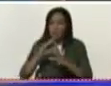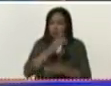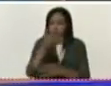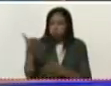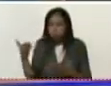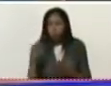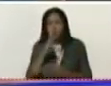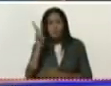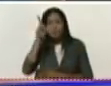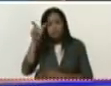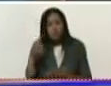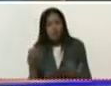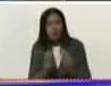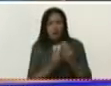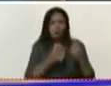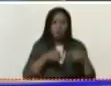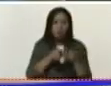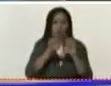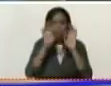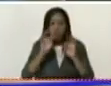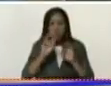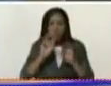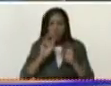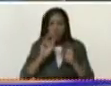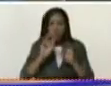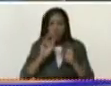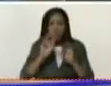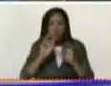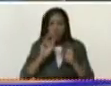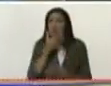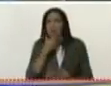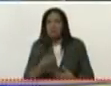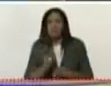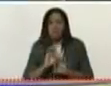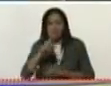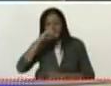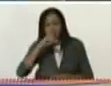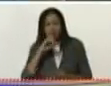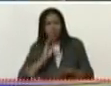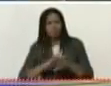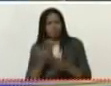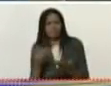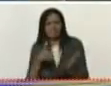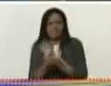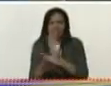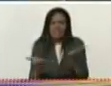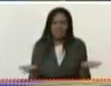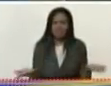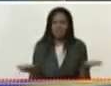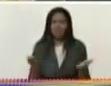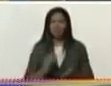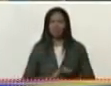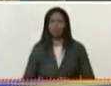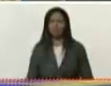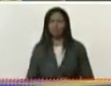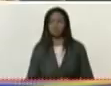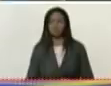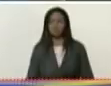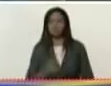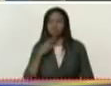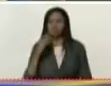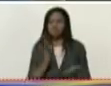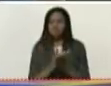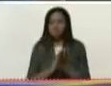todos los venezolanos, todas las venezolanas. Que es Navidades este año, pero ¿qué es eso? Coge